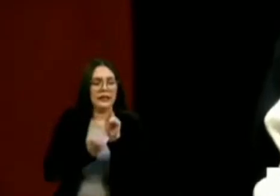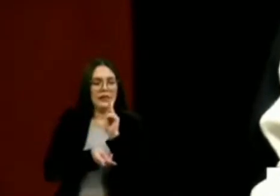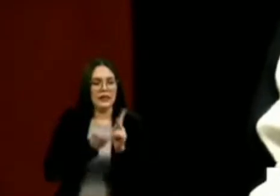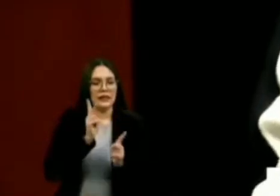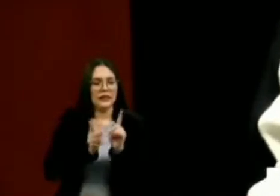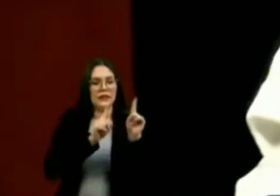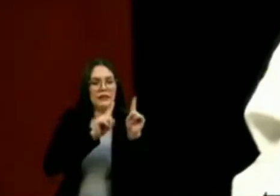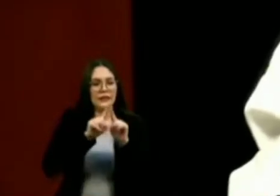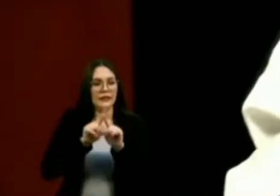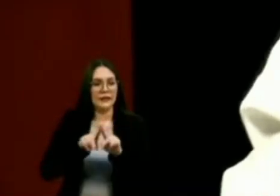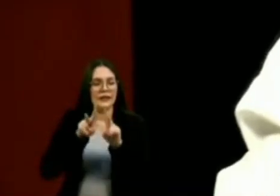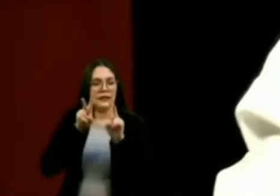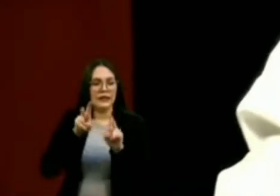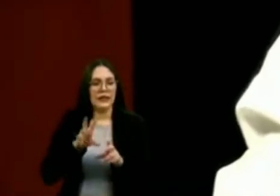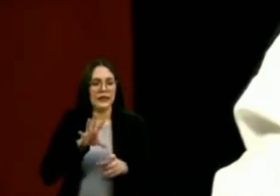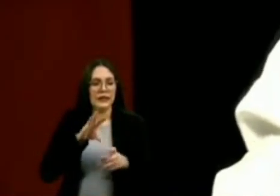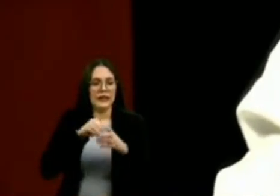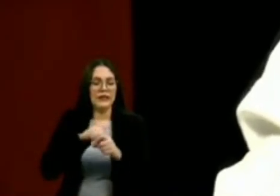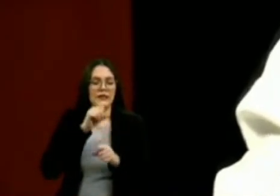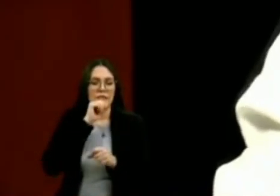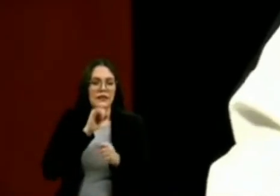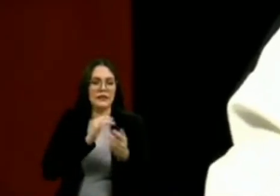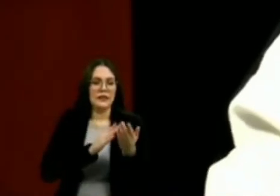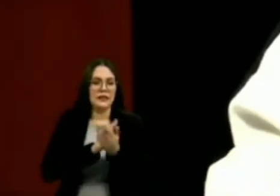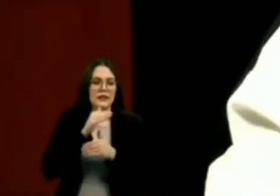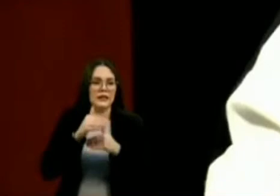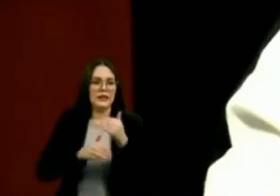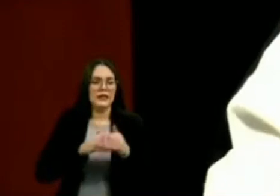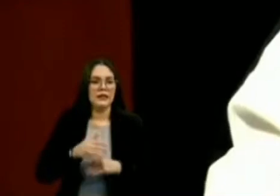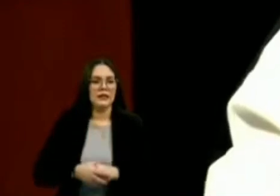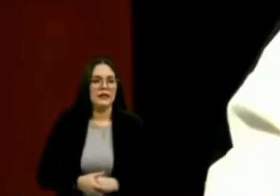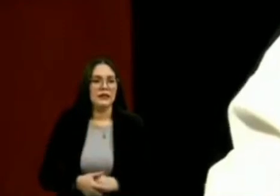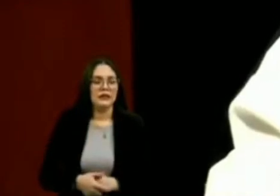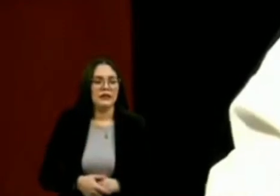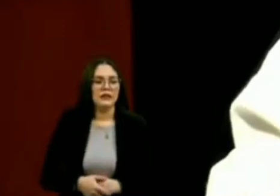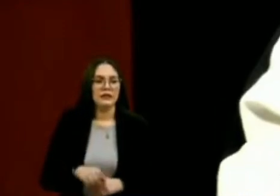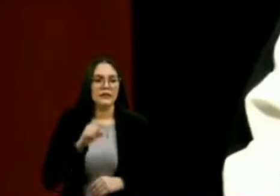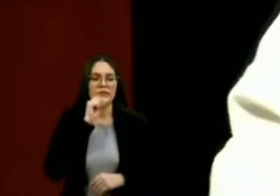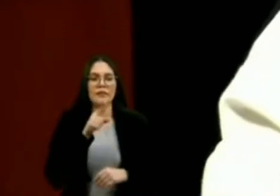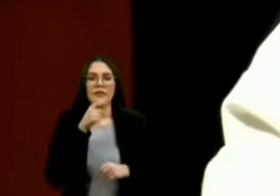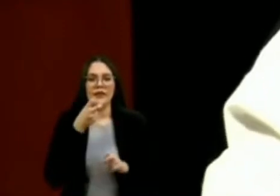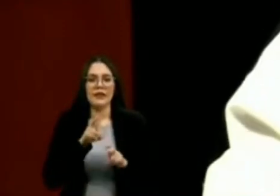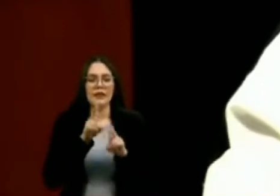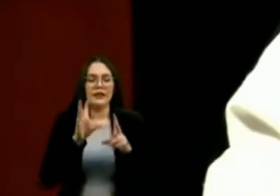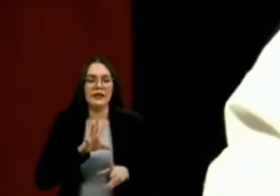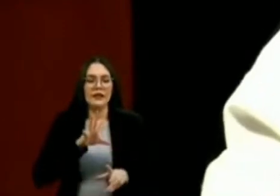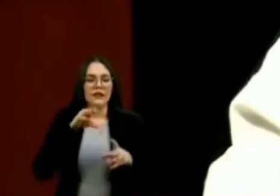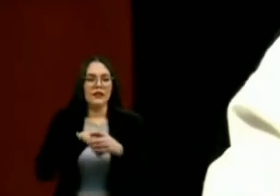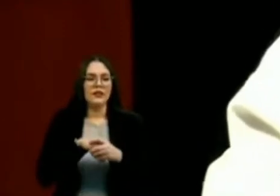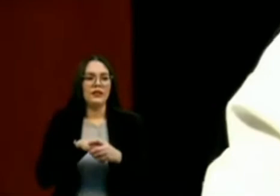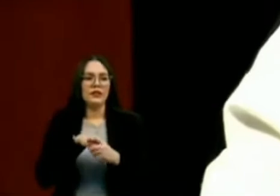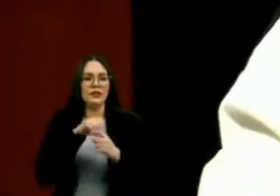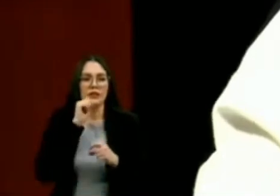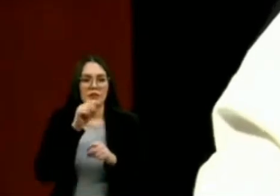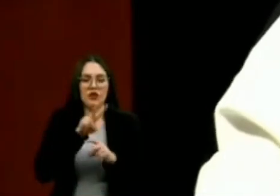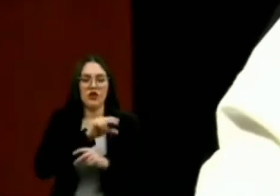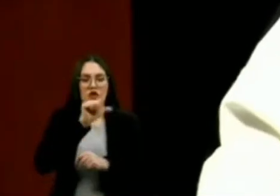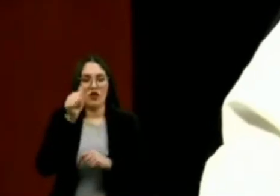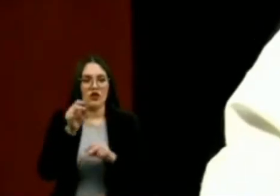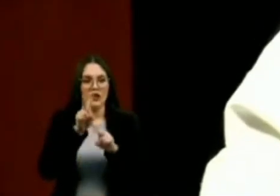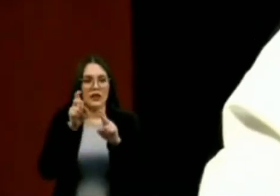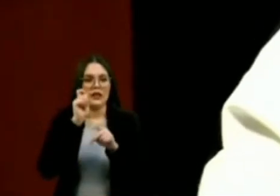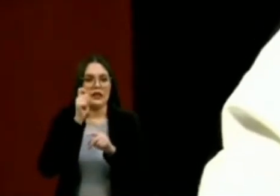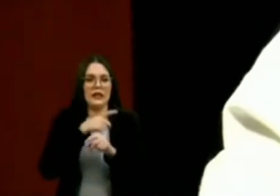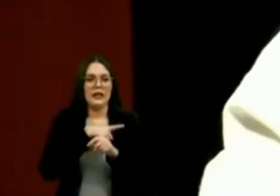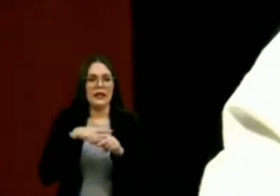que jurídicamente es procedente. No corresponde a la asamblea. Lo demás es perder el